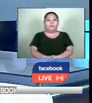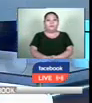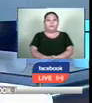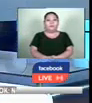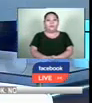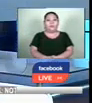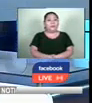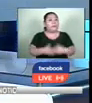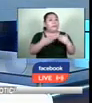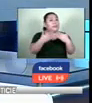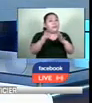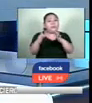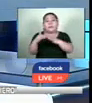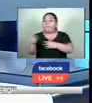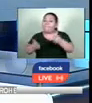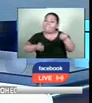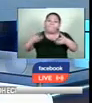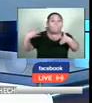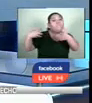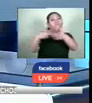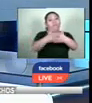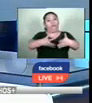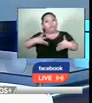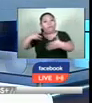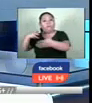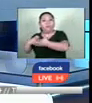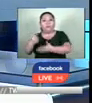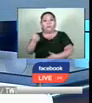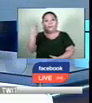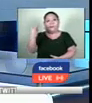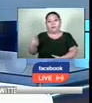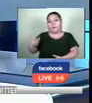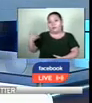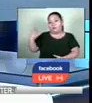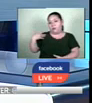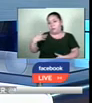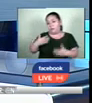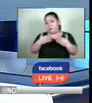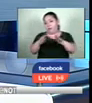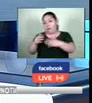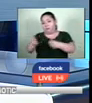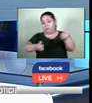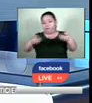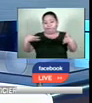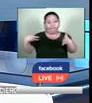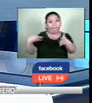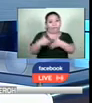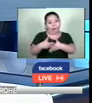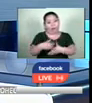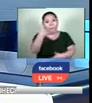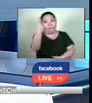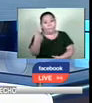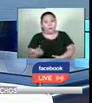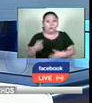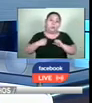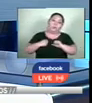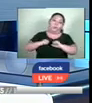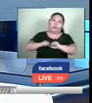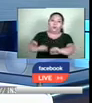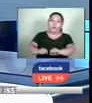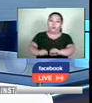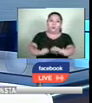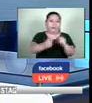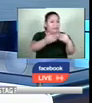Y una racha de accidentes de tránsito se registró en las últimas horas. Los percances dejaron como saldo una persona fallecida